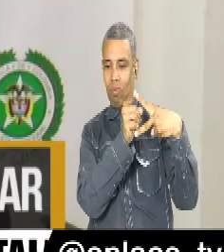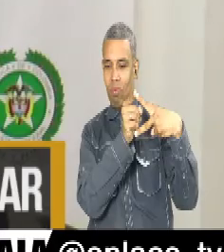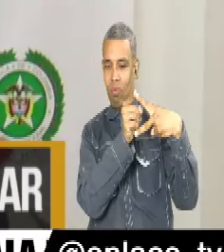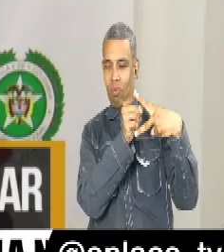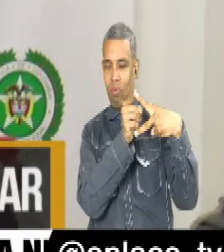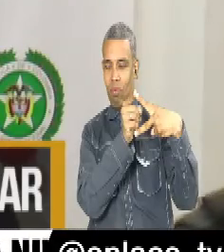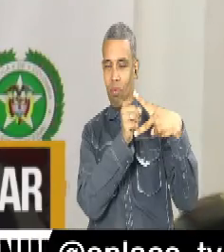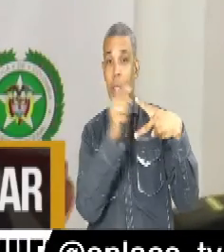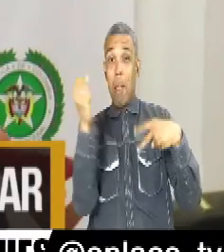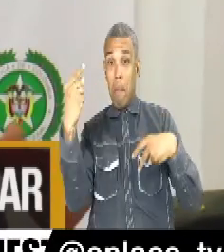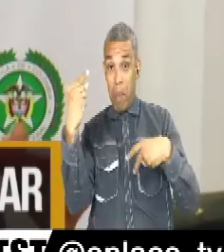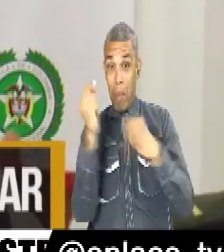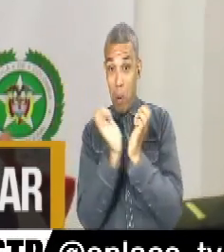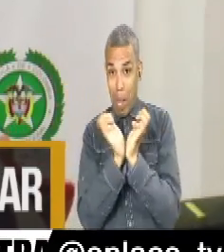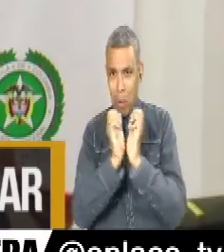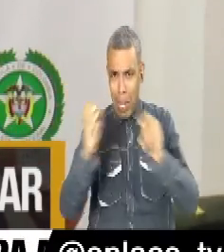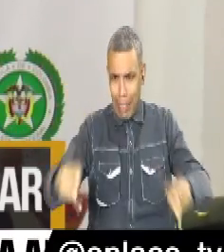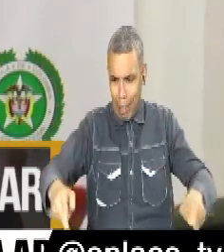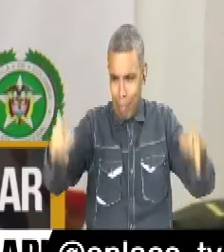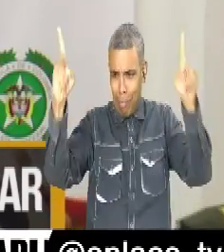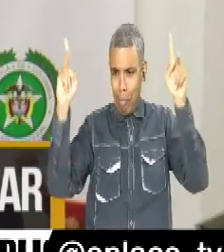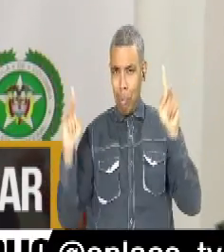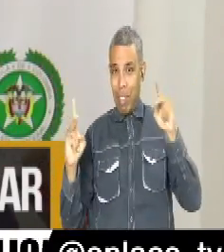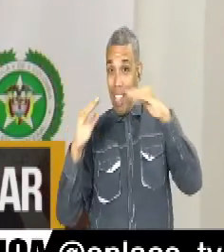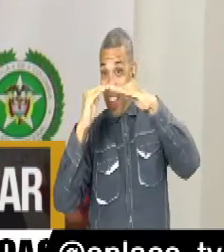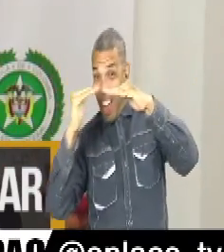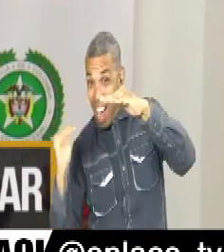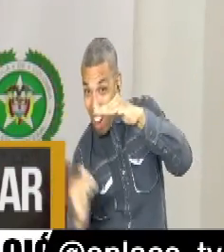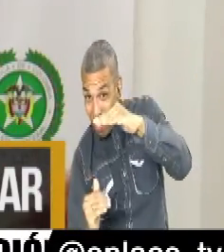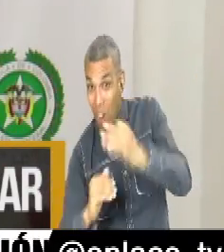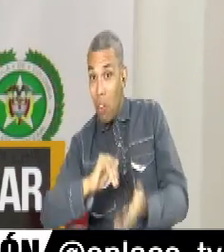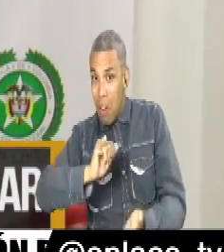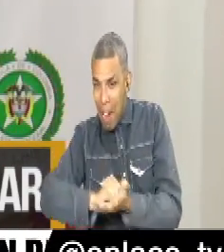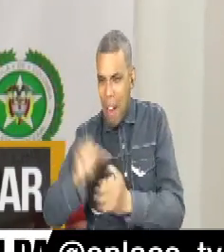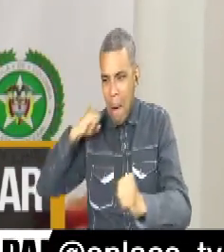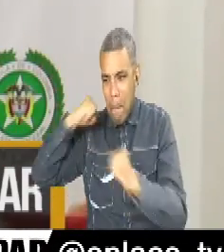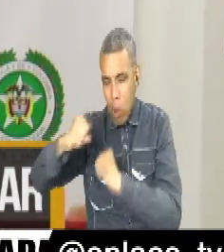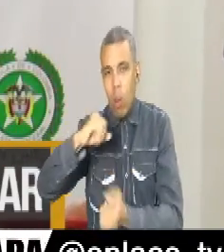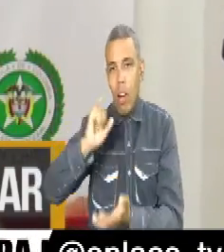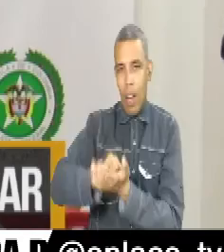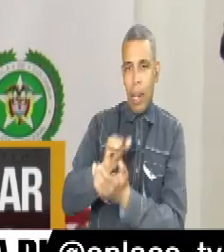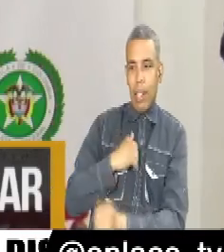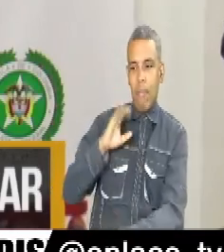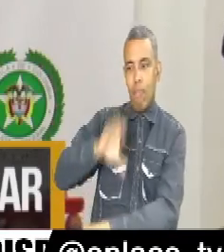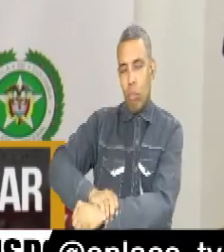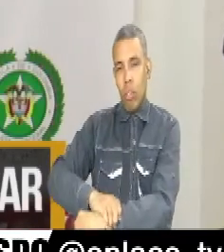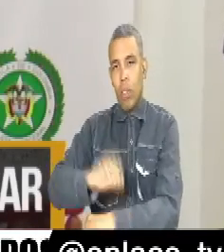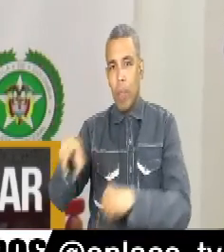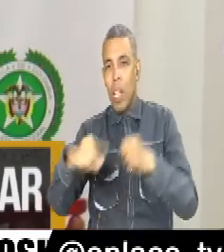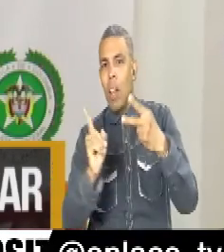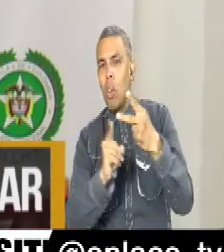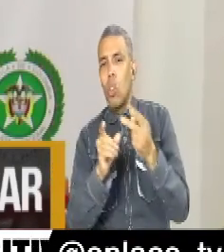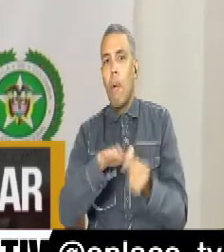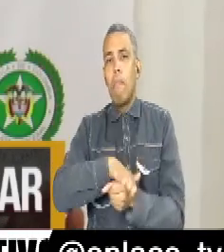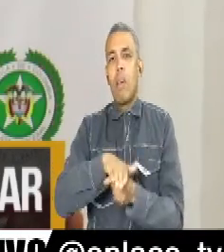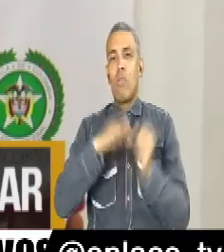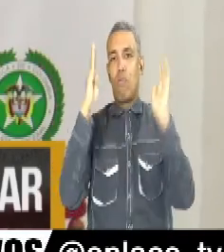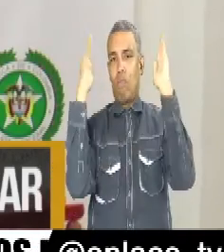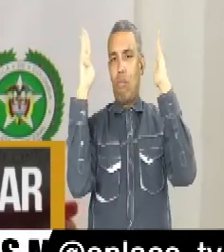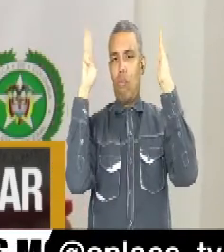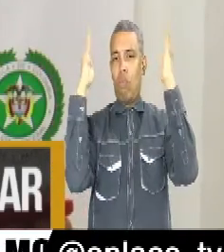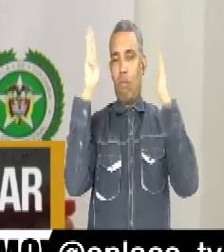del puente elevado, y la otra fue por el barrio El Boston. Entonces la primera